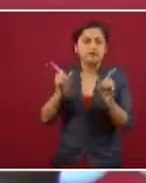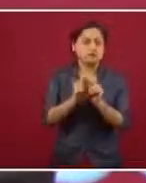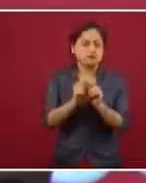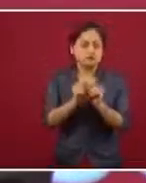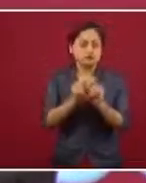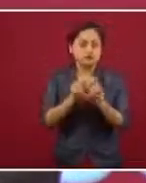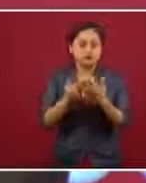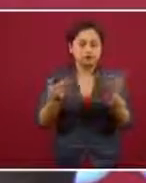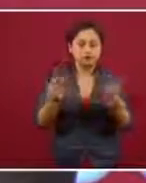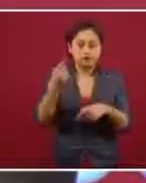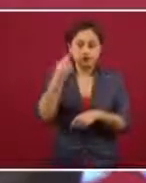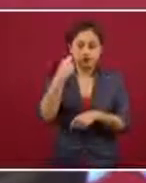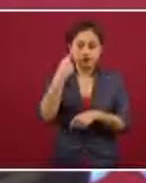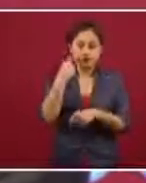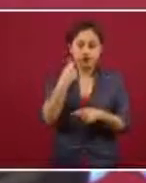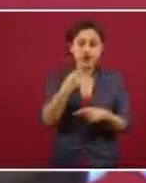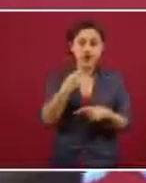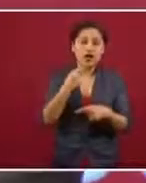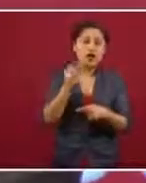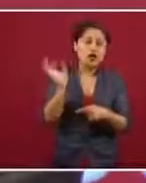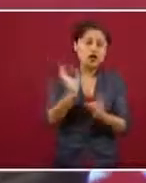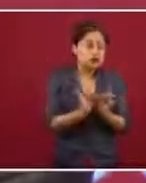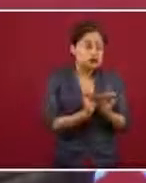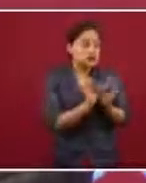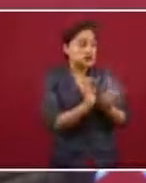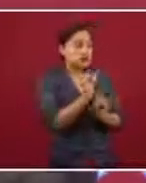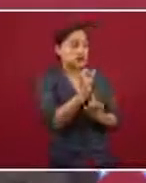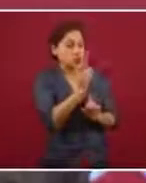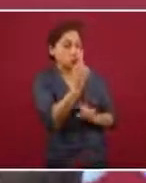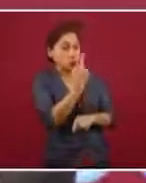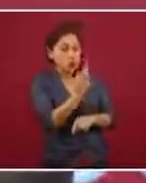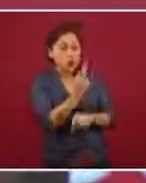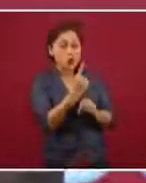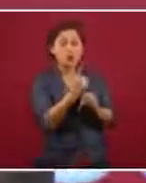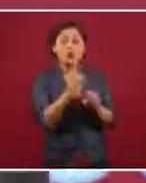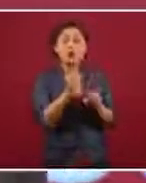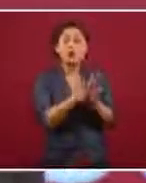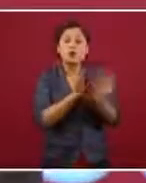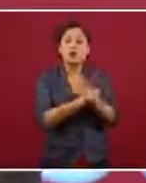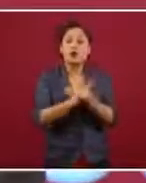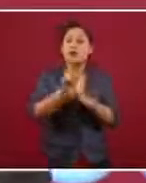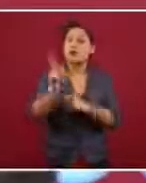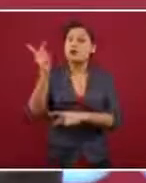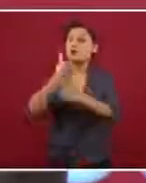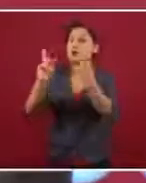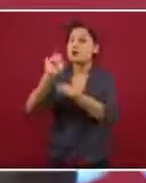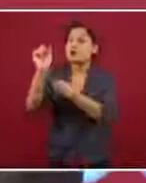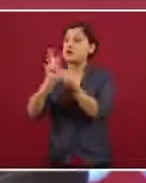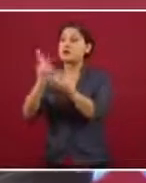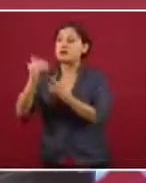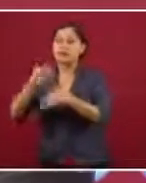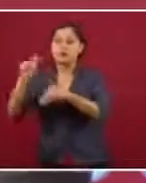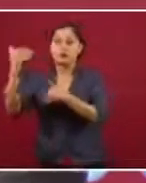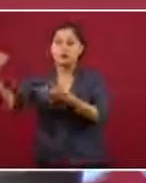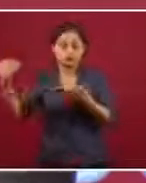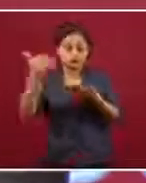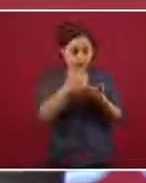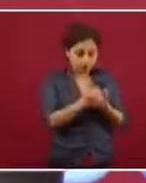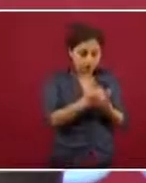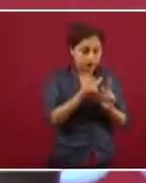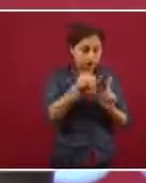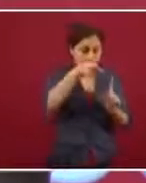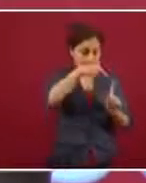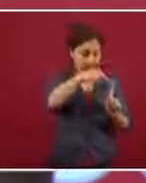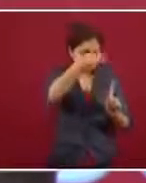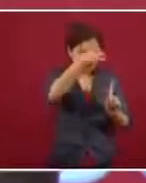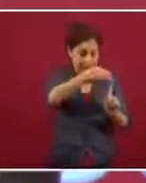de importación. Entonces existen casos importados, pero no existe contagio al interior del país. Generalmente